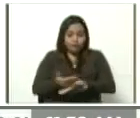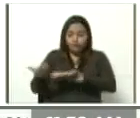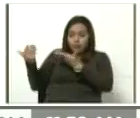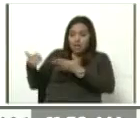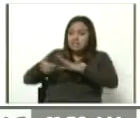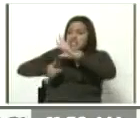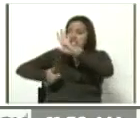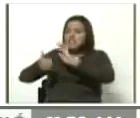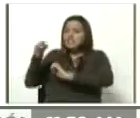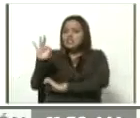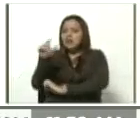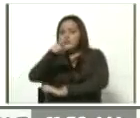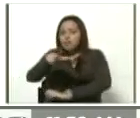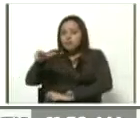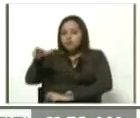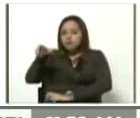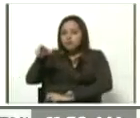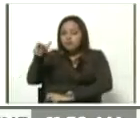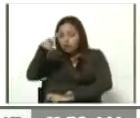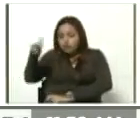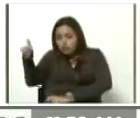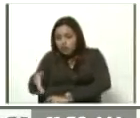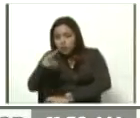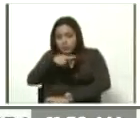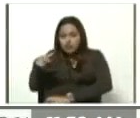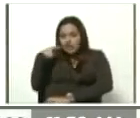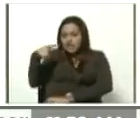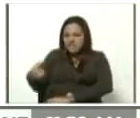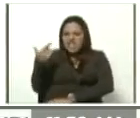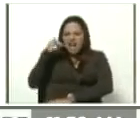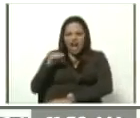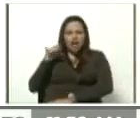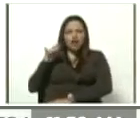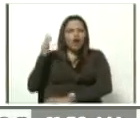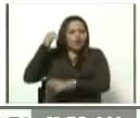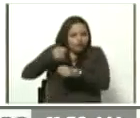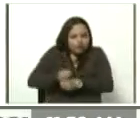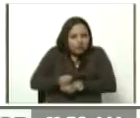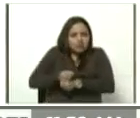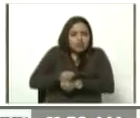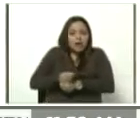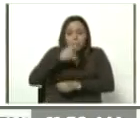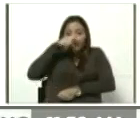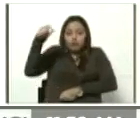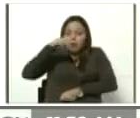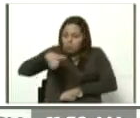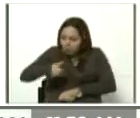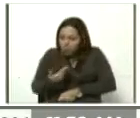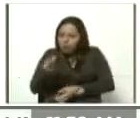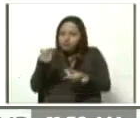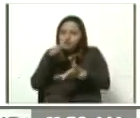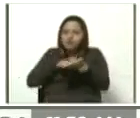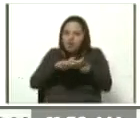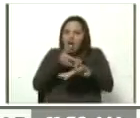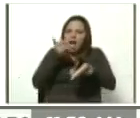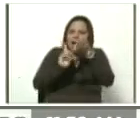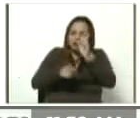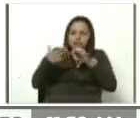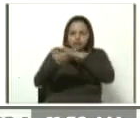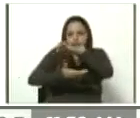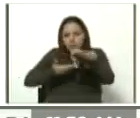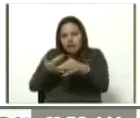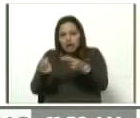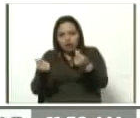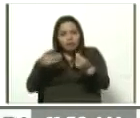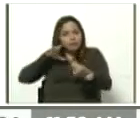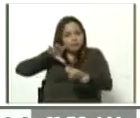de los encuestados destaca que los venezolanos confían en que el presidente Maduro pueda resolver, aunque sea en parte, los actuales problemas económicos